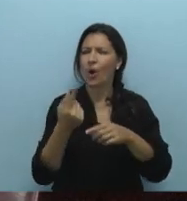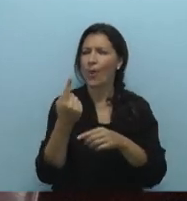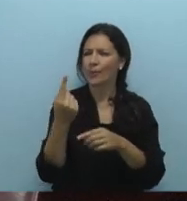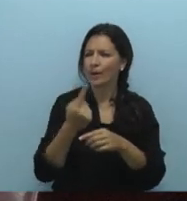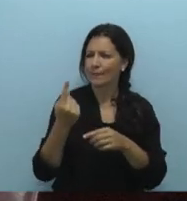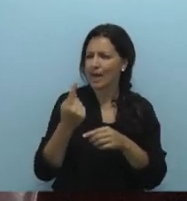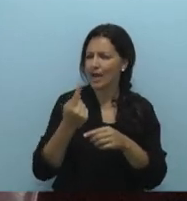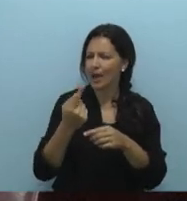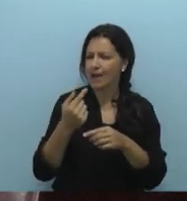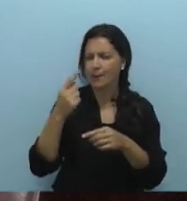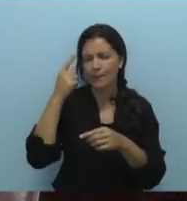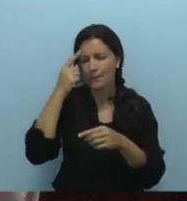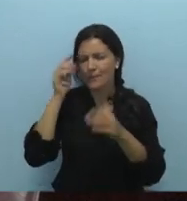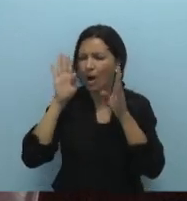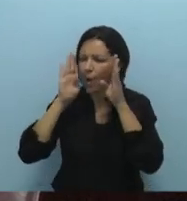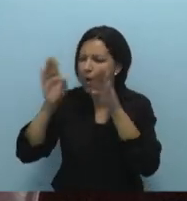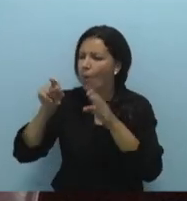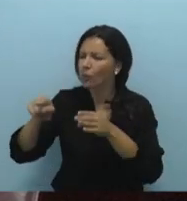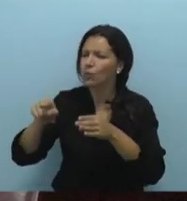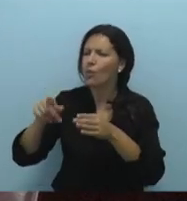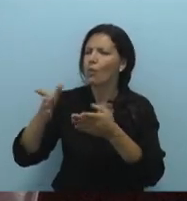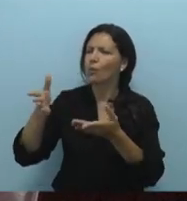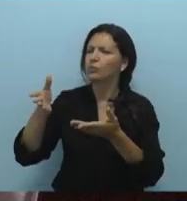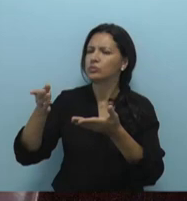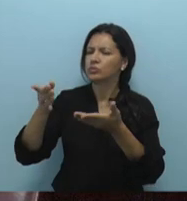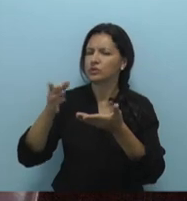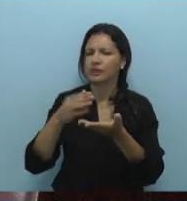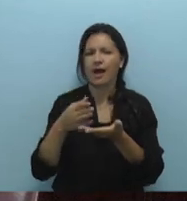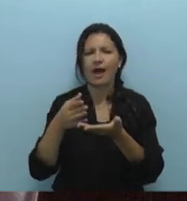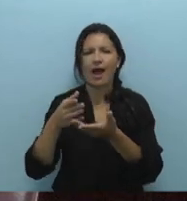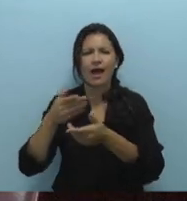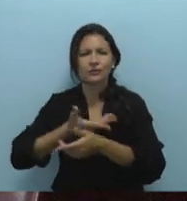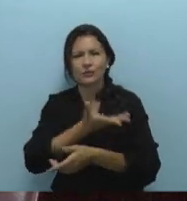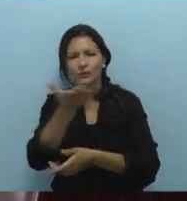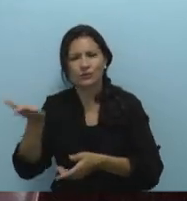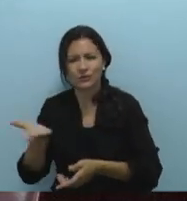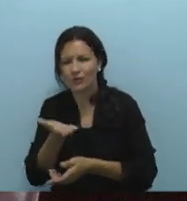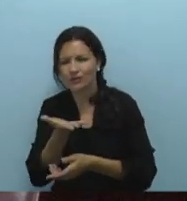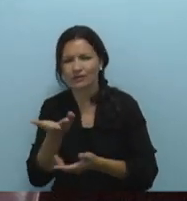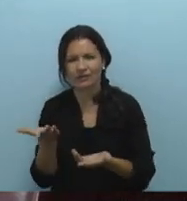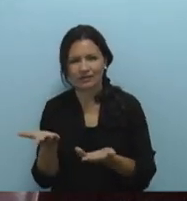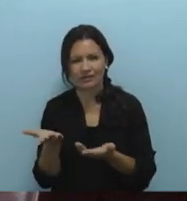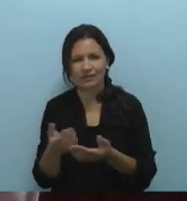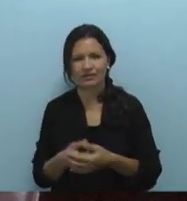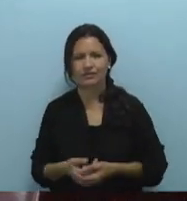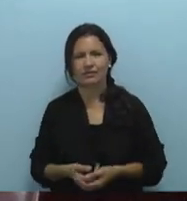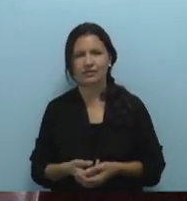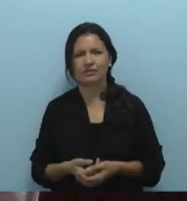la calle y es obligación de la política escuchar a la calle. Y escuchar a la calle no es